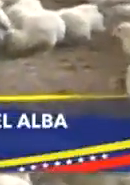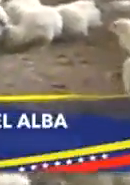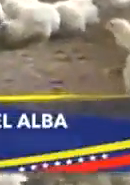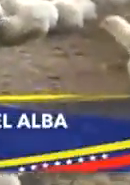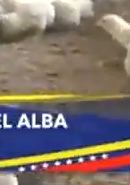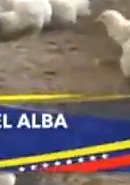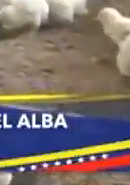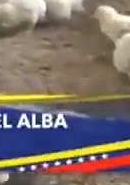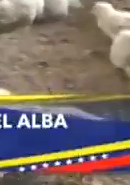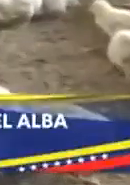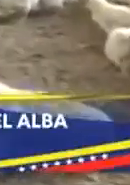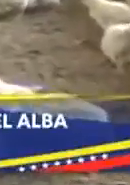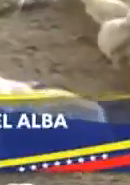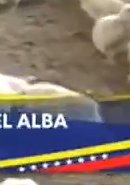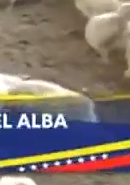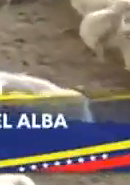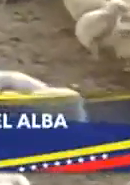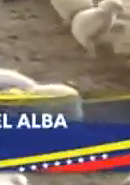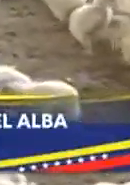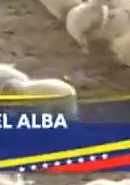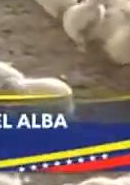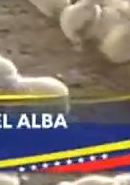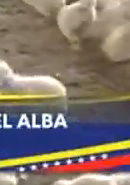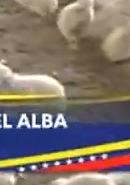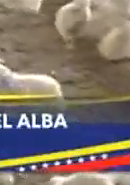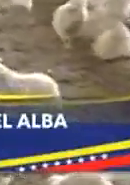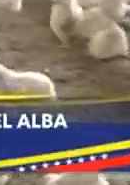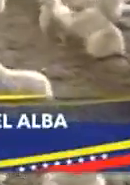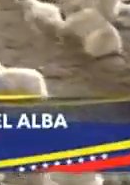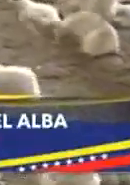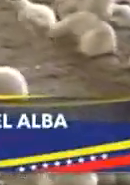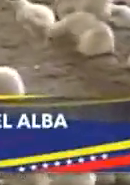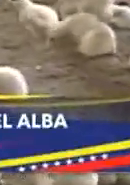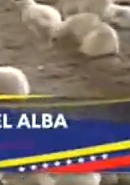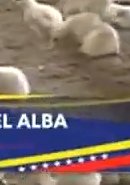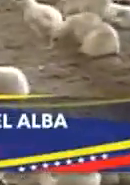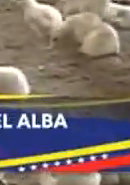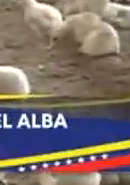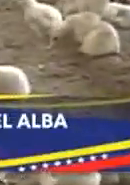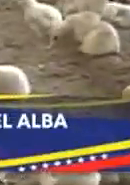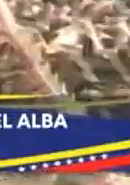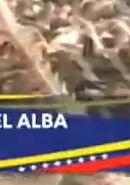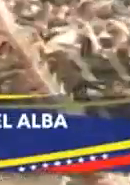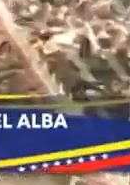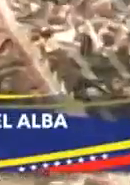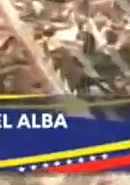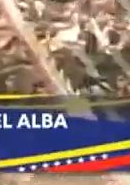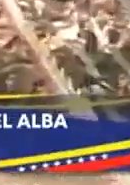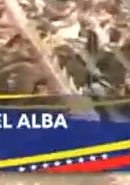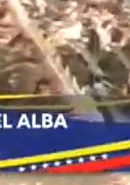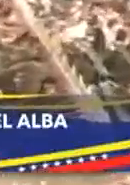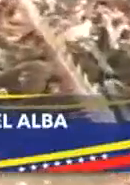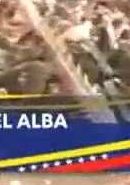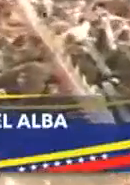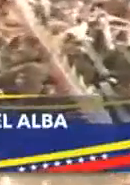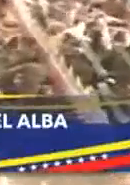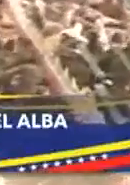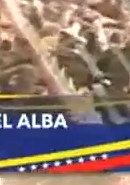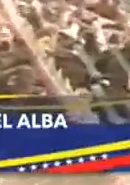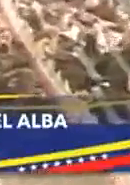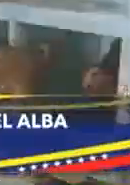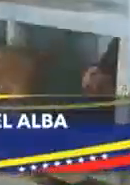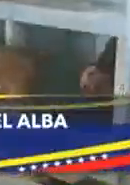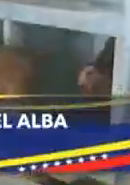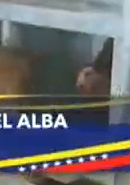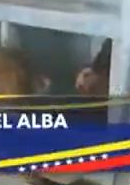incubadora, que sería el segundo componente de pollos bebé. Estos pollos bebé pasan al tercer componente, que son pollos